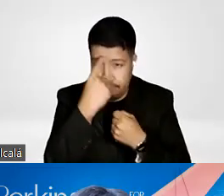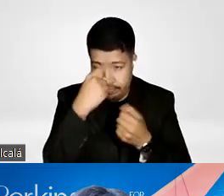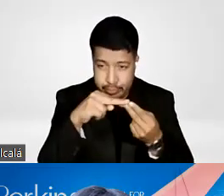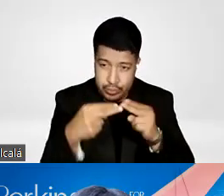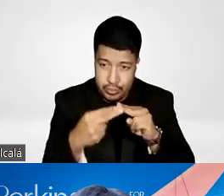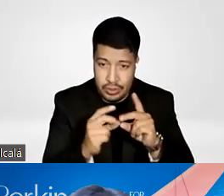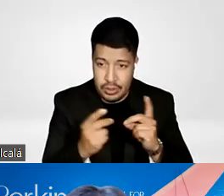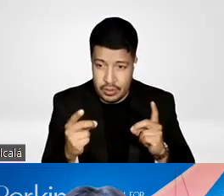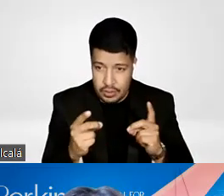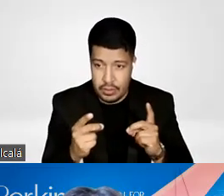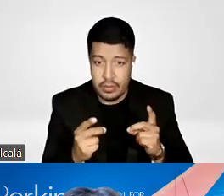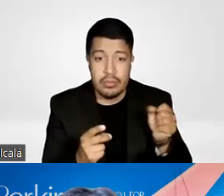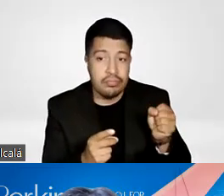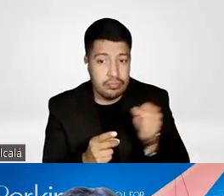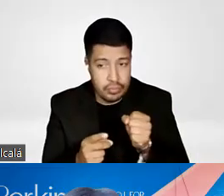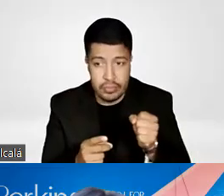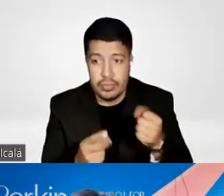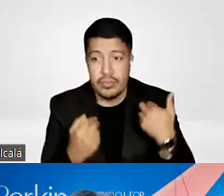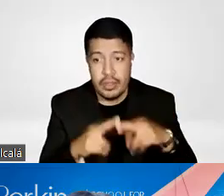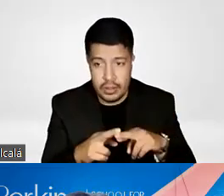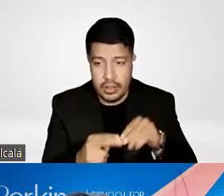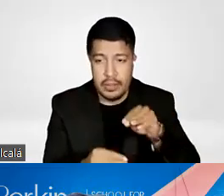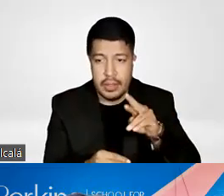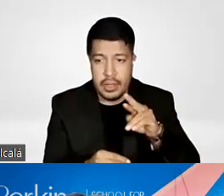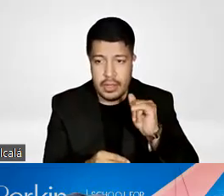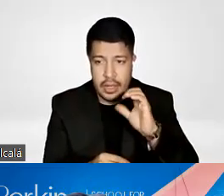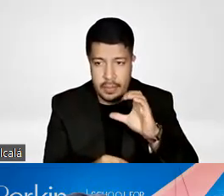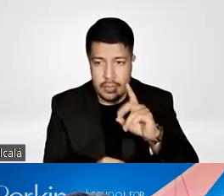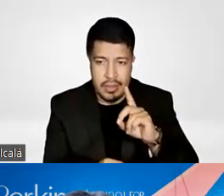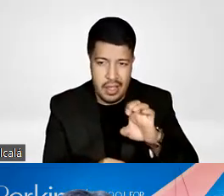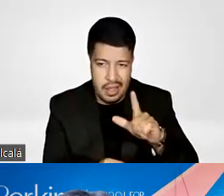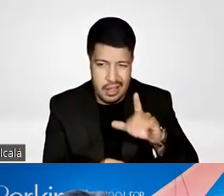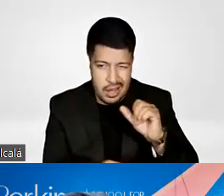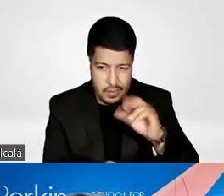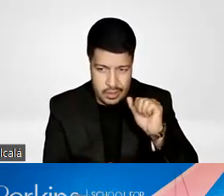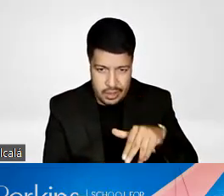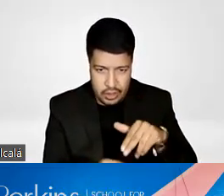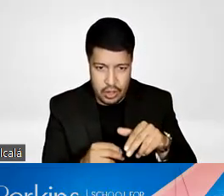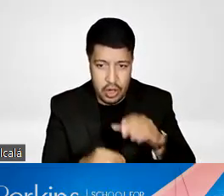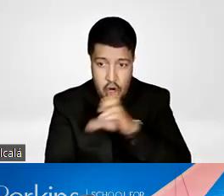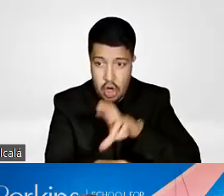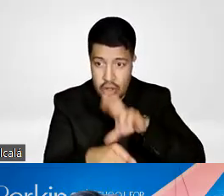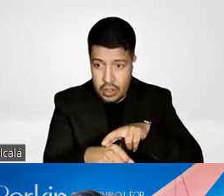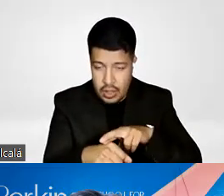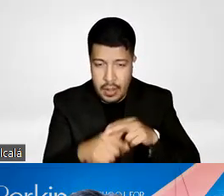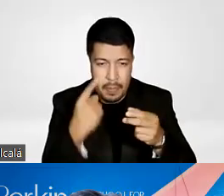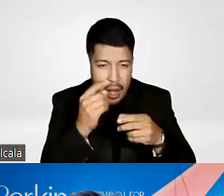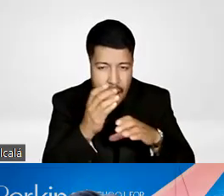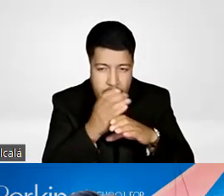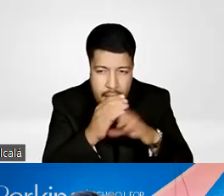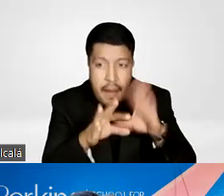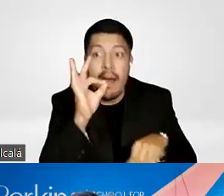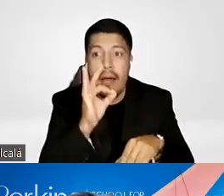maestra Miriam del Carmen Valenzuela, que es la coordinadora de evaluación y diagnóstico de este programa, y el doctor Jesús Dávila, que es el